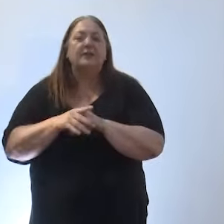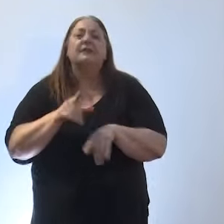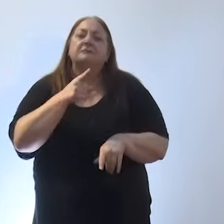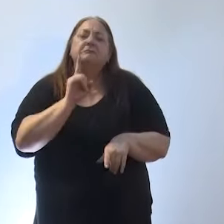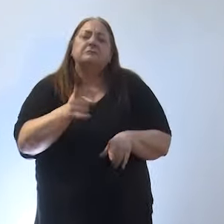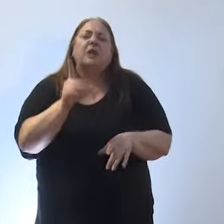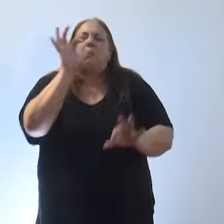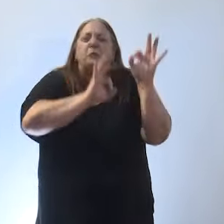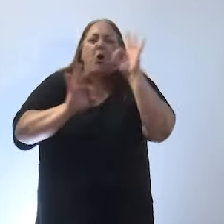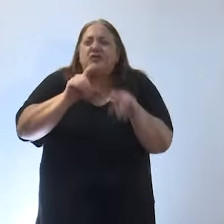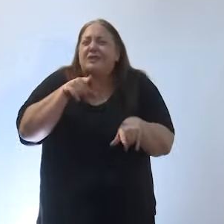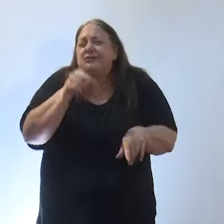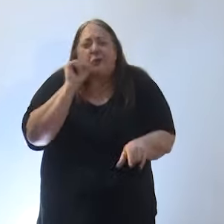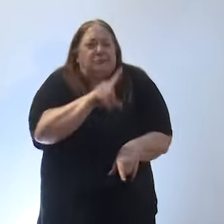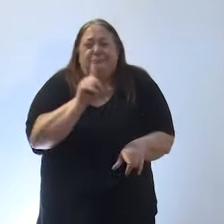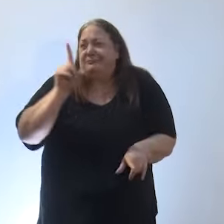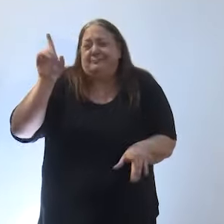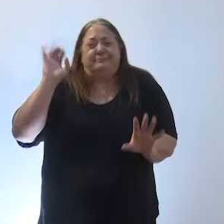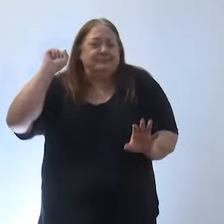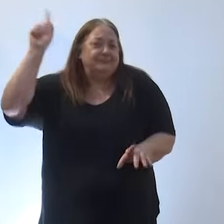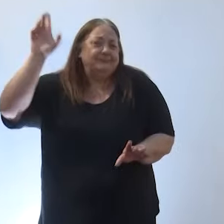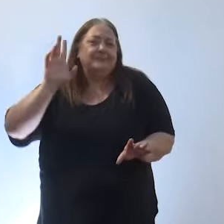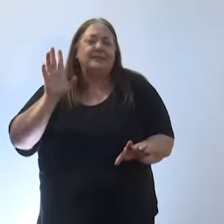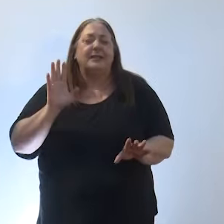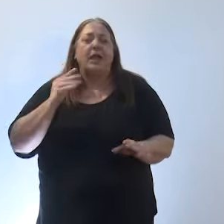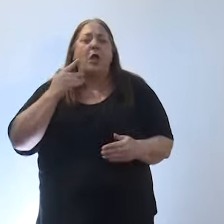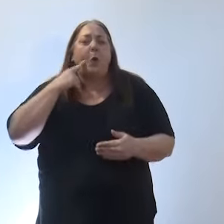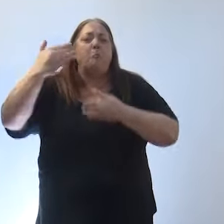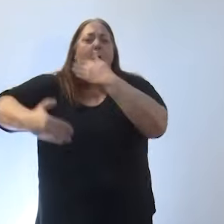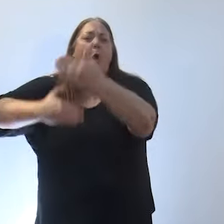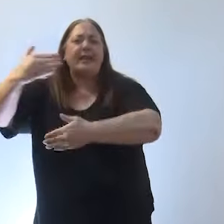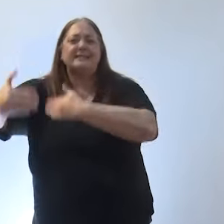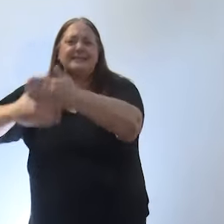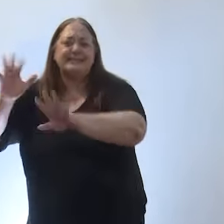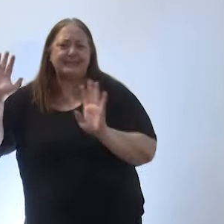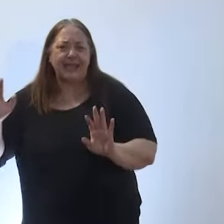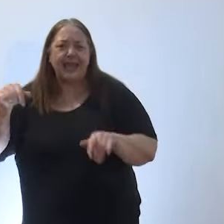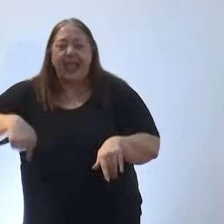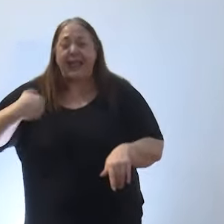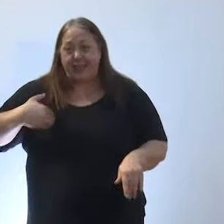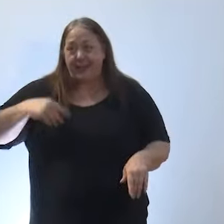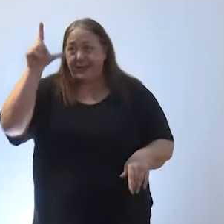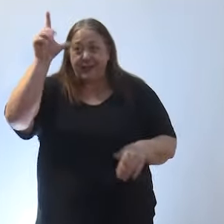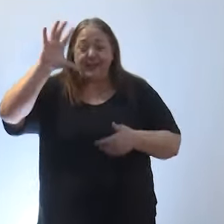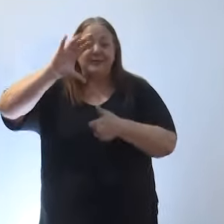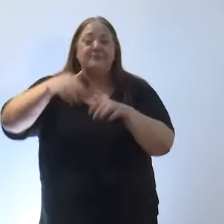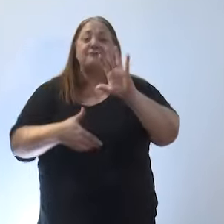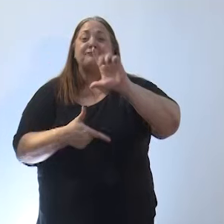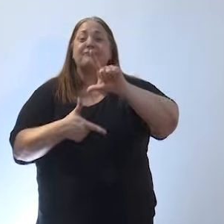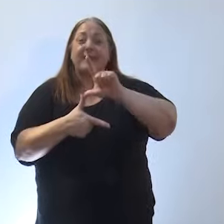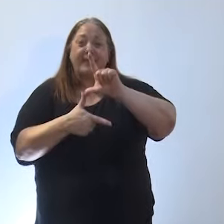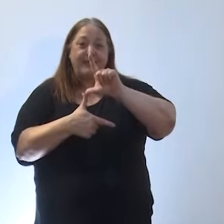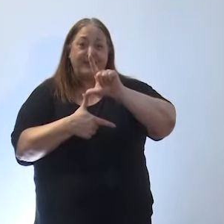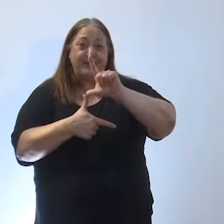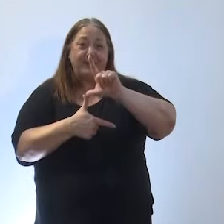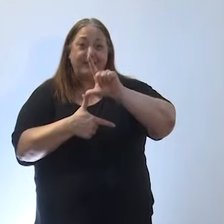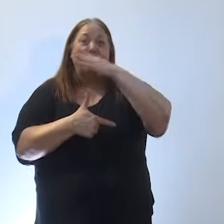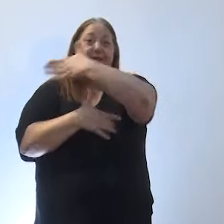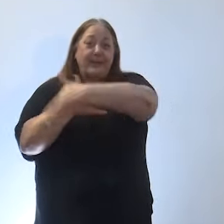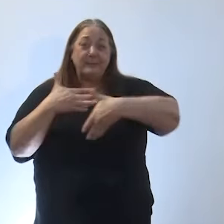progresistas digamos Pero eso nos pasa acá en América Latina una respuesta que hubo frente a eso por eso lo llamo jacobinismo